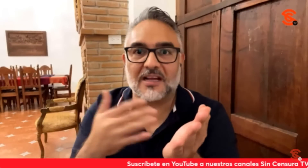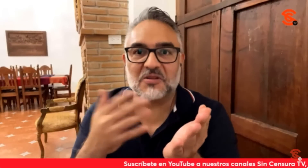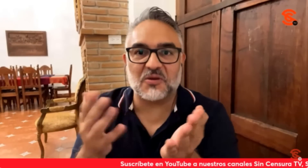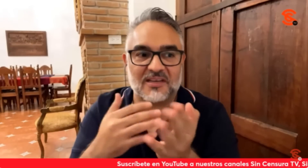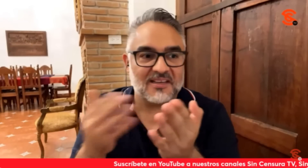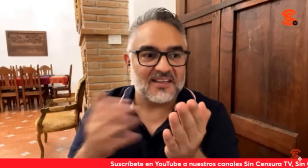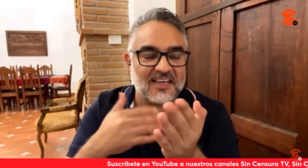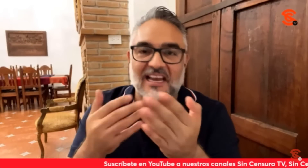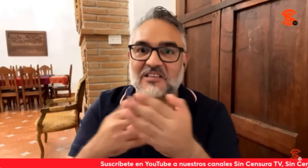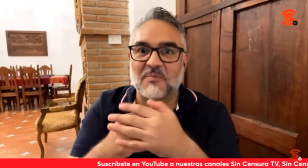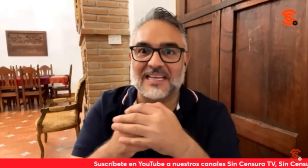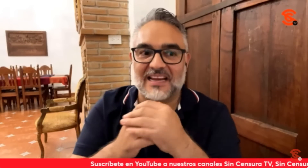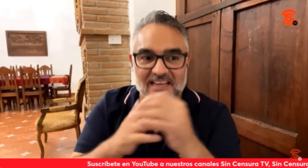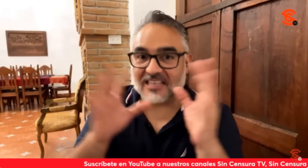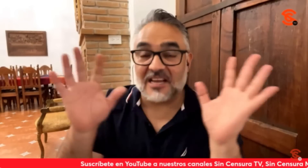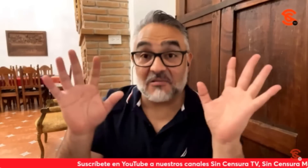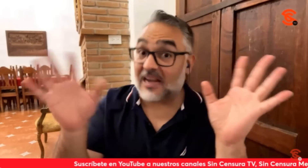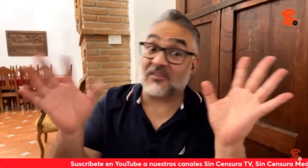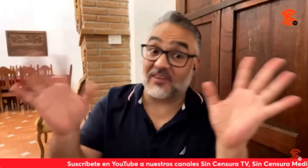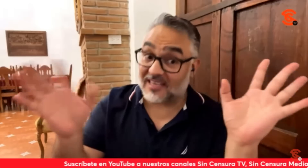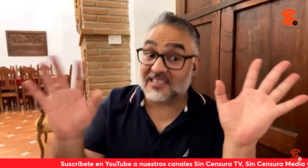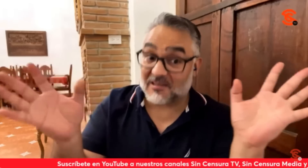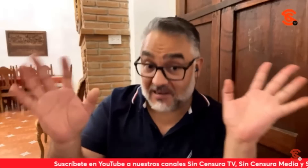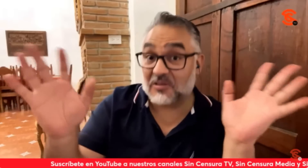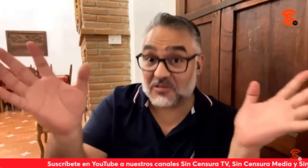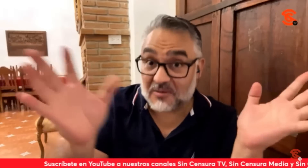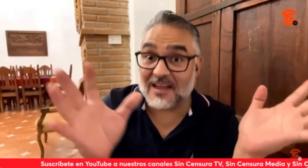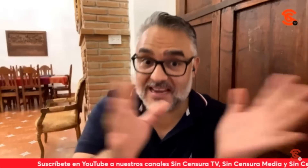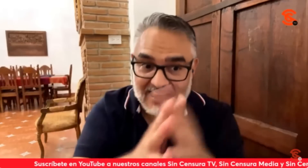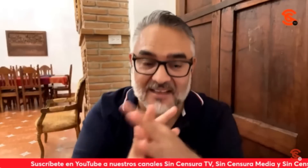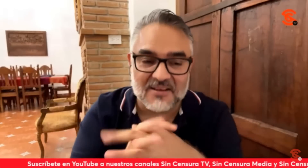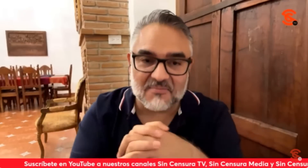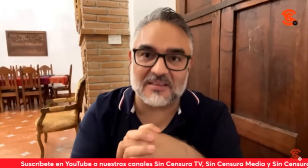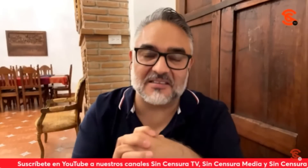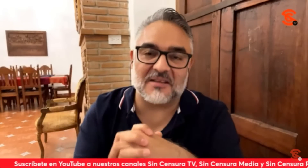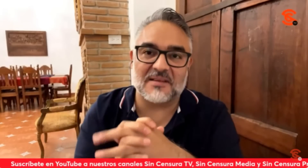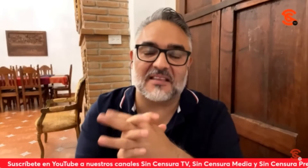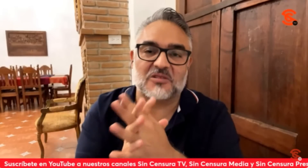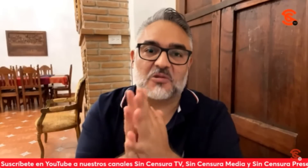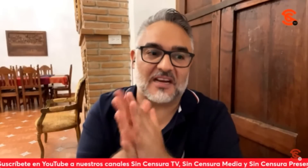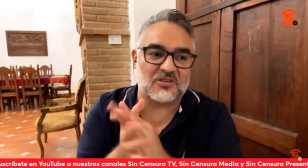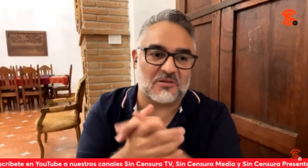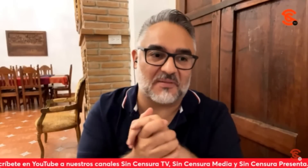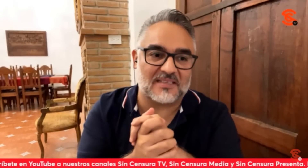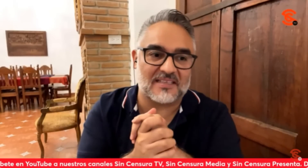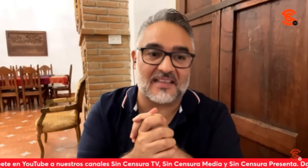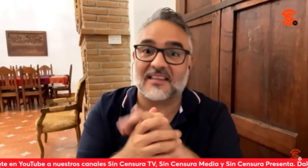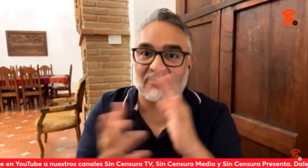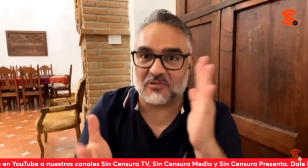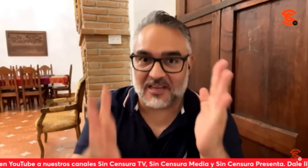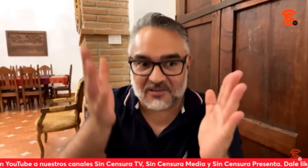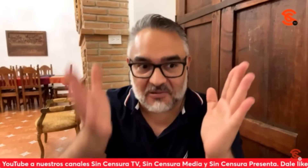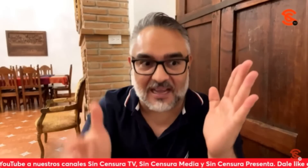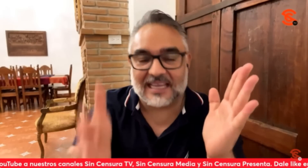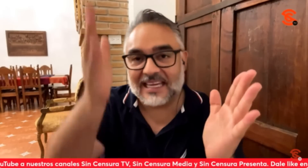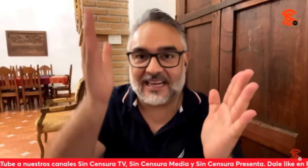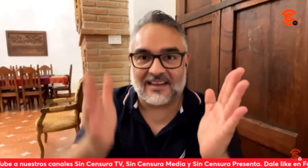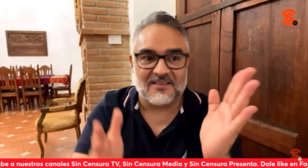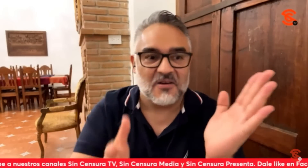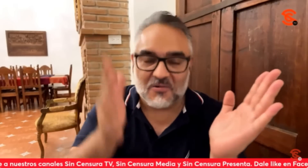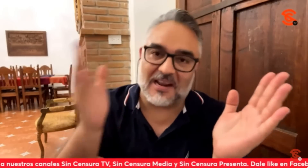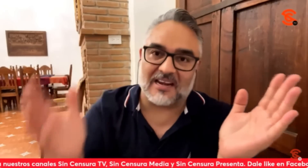personas buscando en las mañaneras alguna referencia cuando se vaya precisamente a su rancho el presidente, buscando